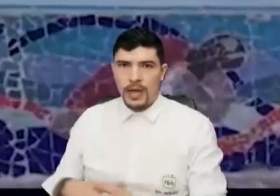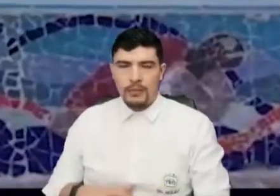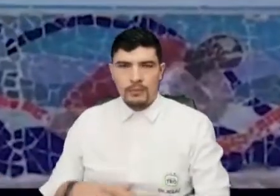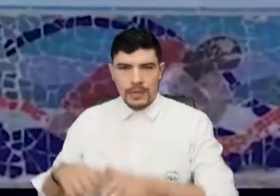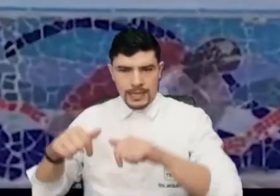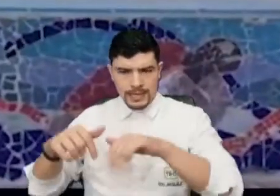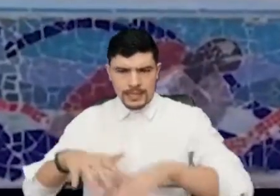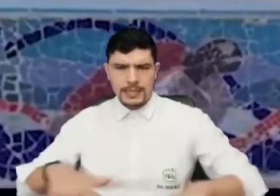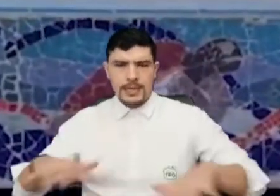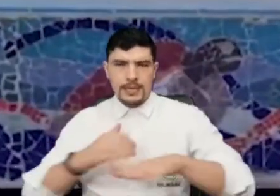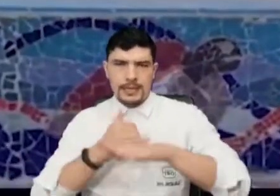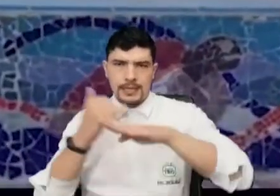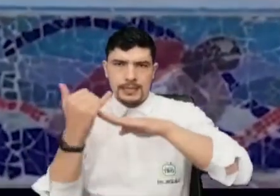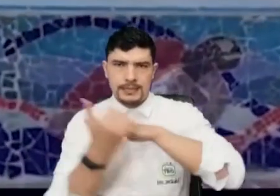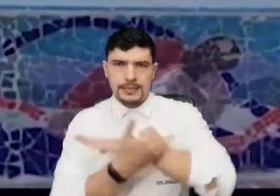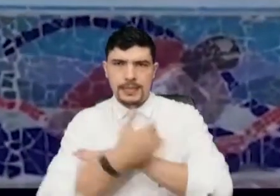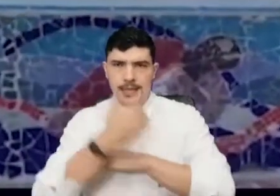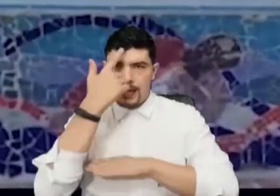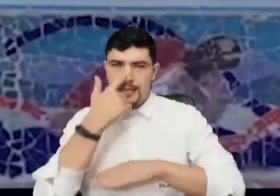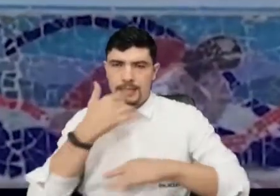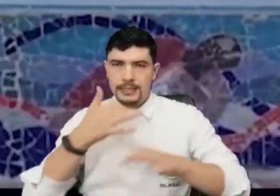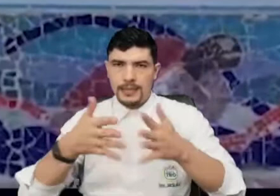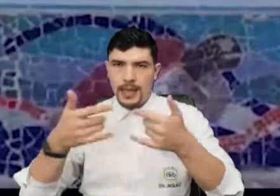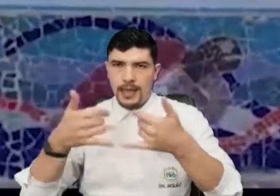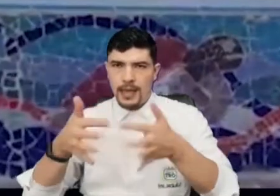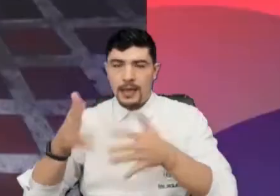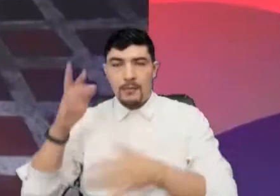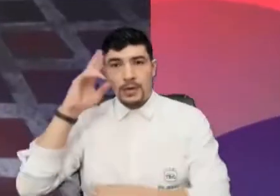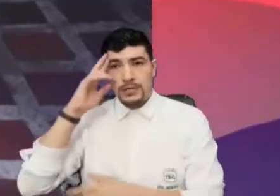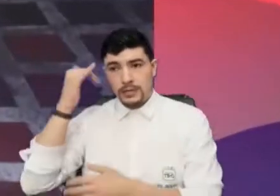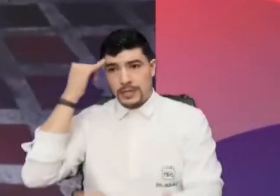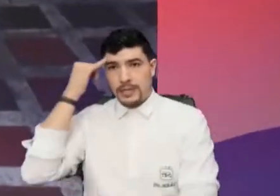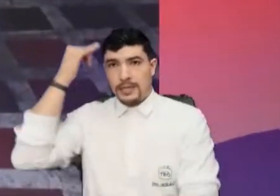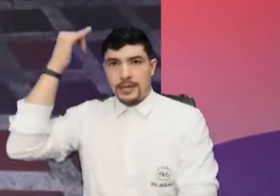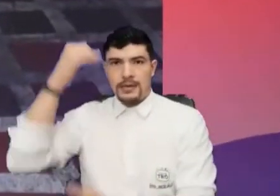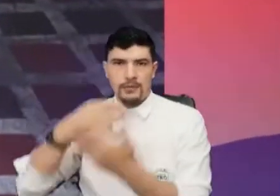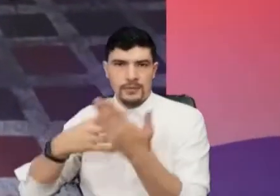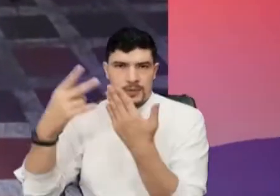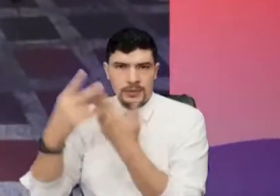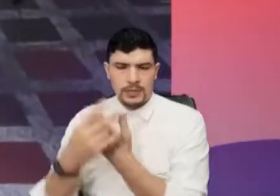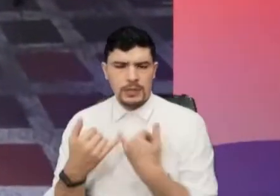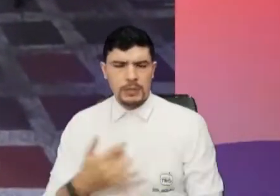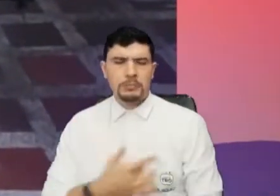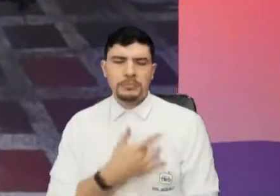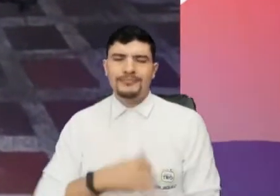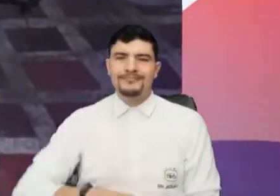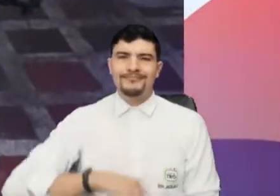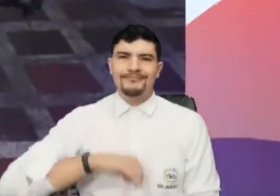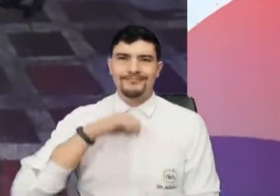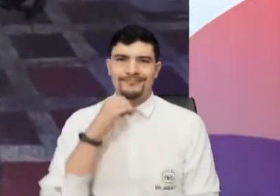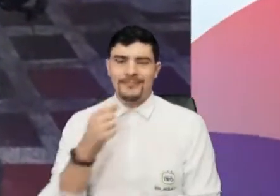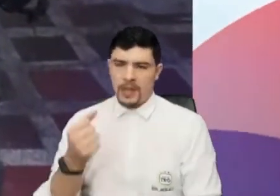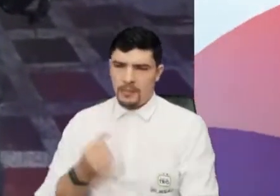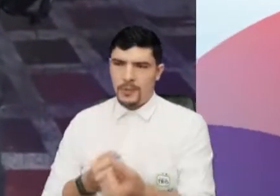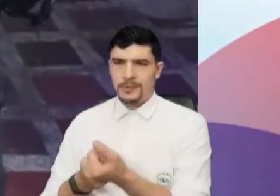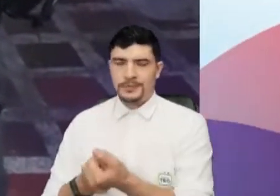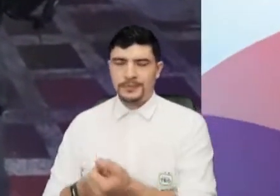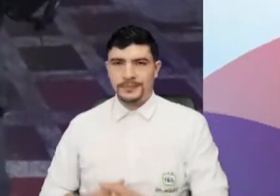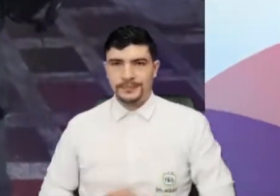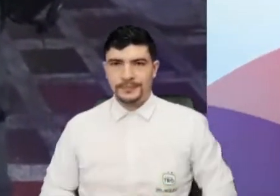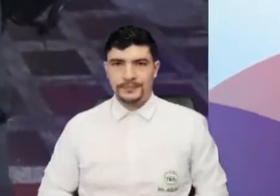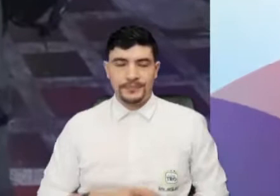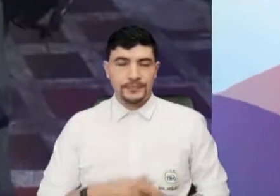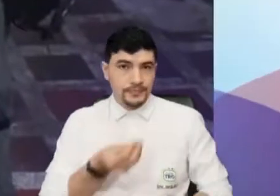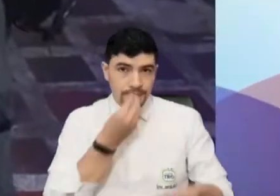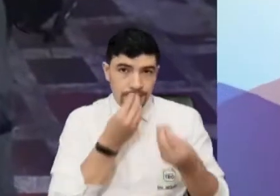esta bonita labor de la cual nos sentimos muy orgullosos el día 2 para la alimentación de estos animales callejeros miembros de la policía fabricaron